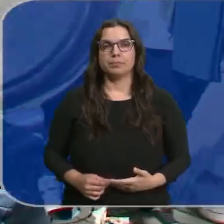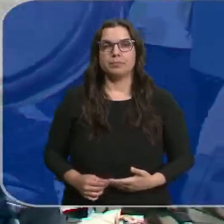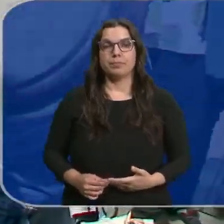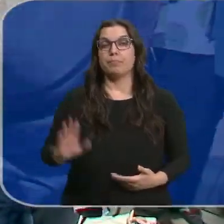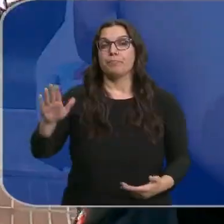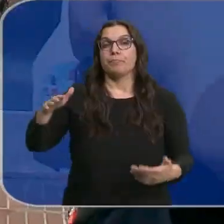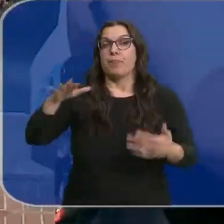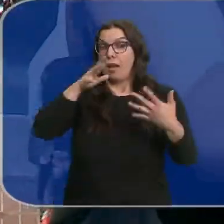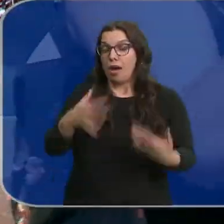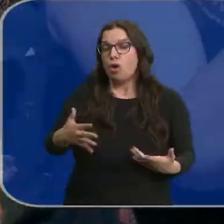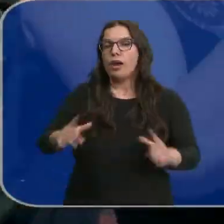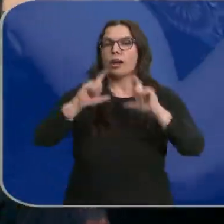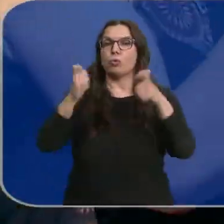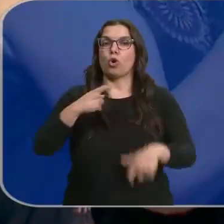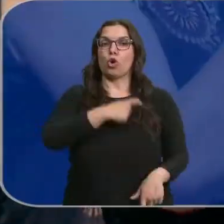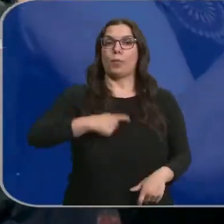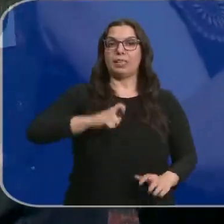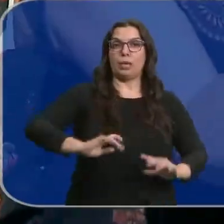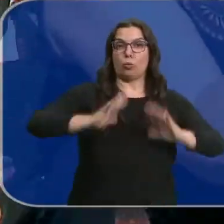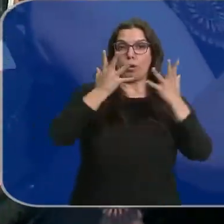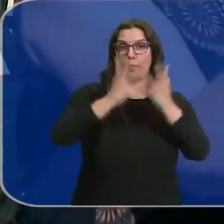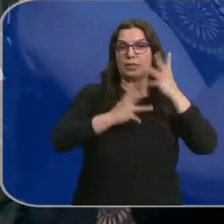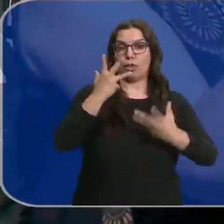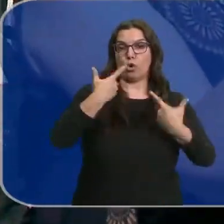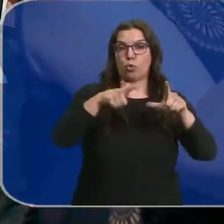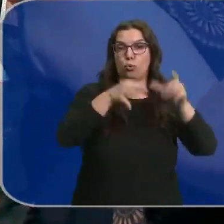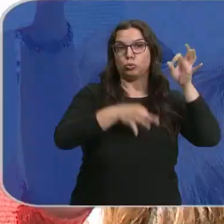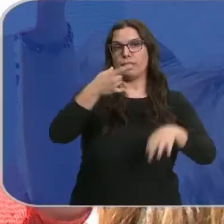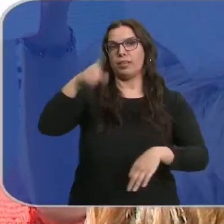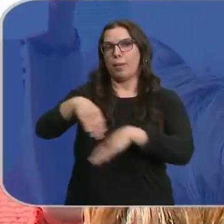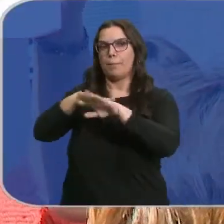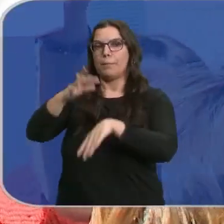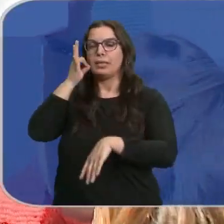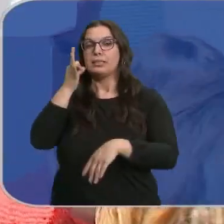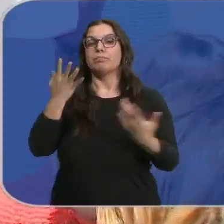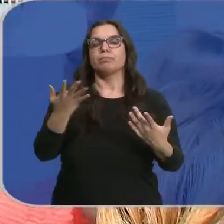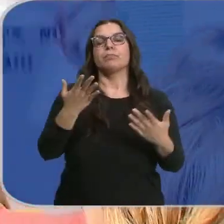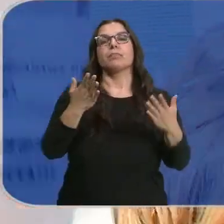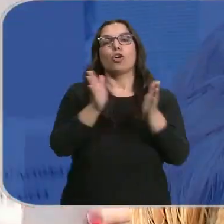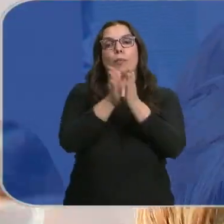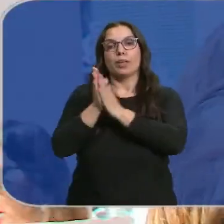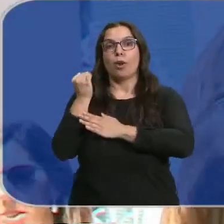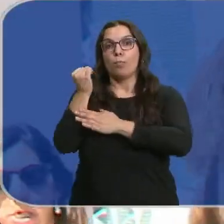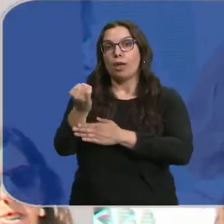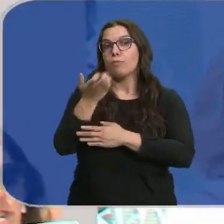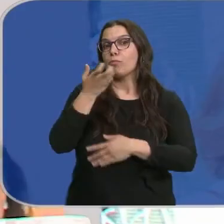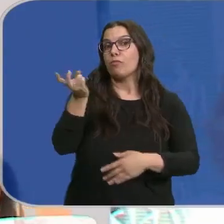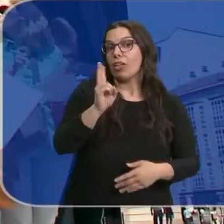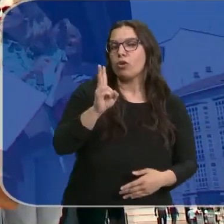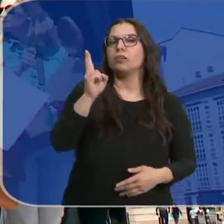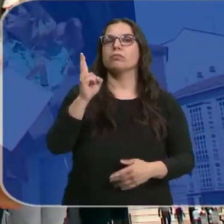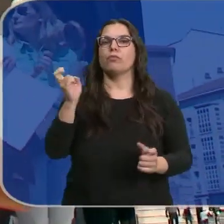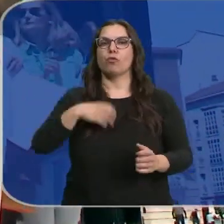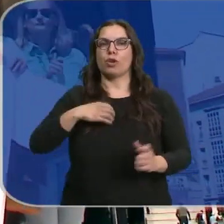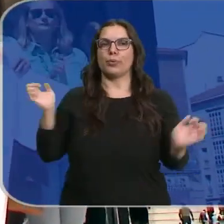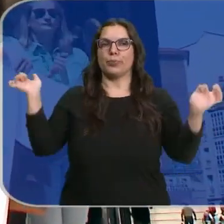Y hasta ahora se encuentran reunidos el Comité de Huelga de la Administración de Justicia y la ministra Pilar Llop. Para apoyar a los compañeros en la negociación en Valladolid, los funcionarios